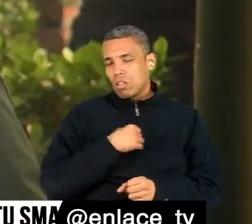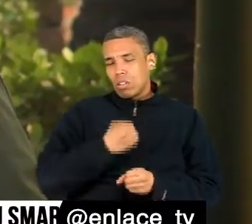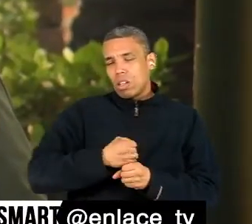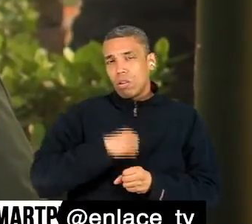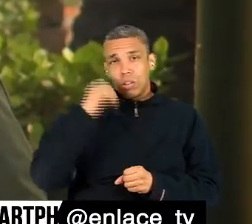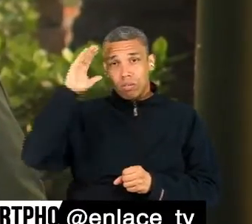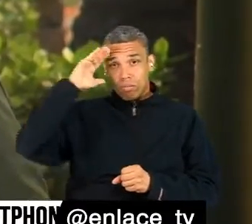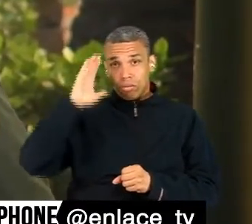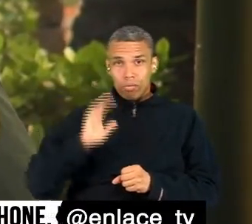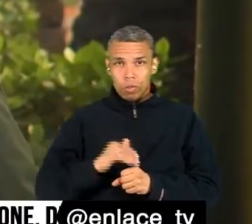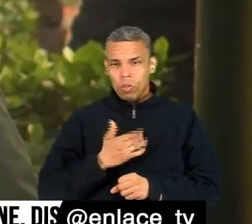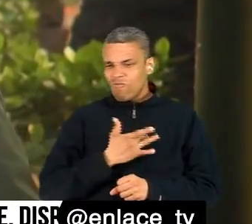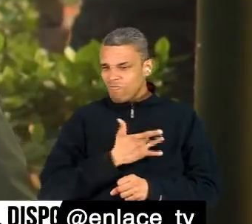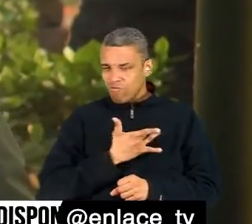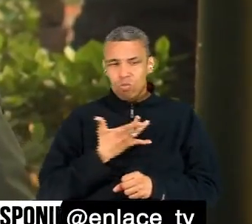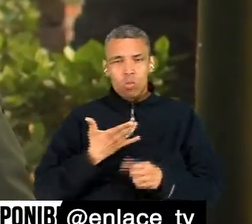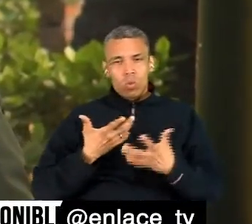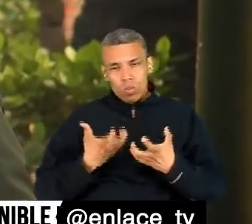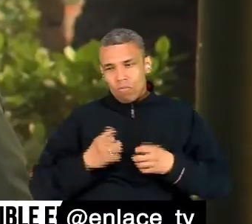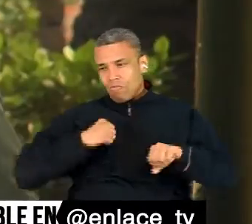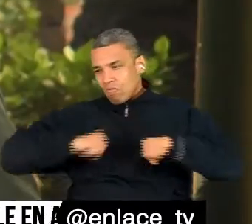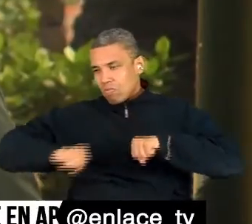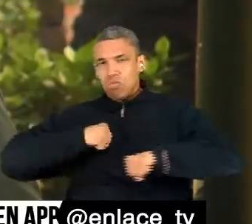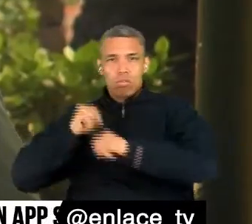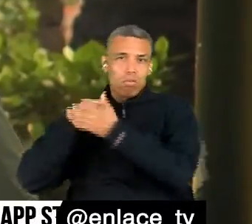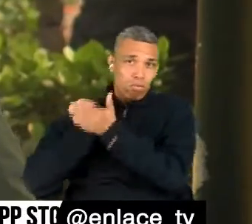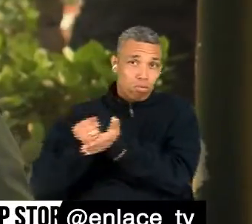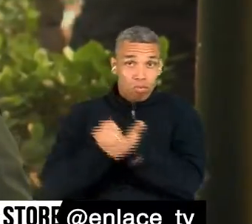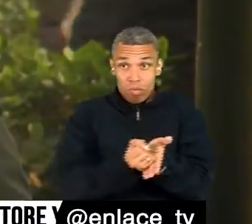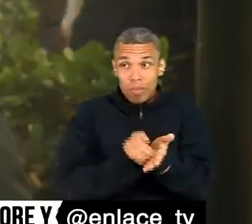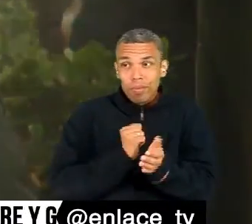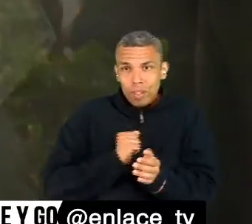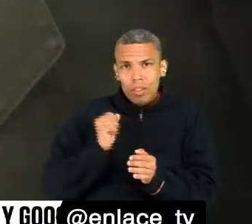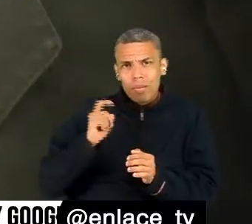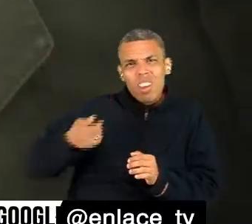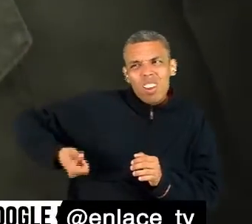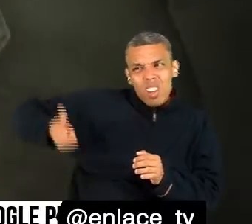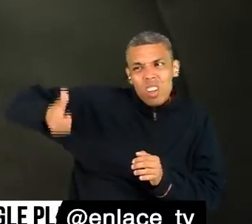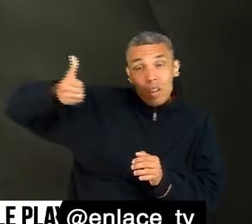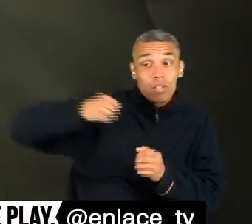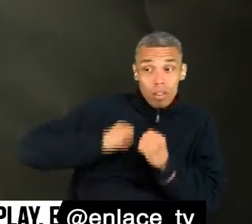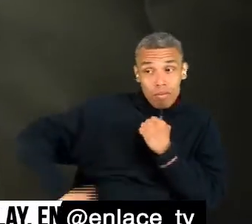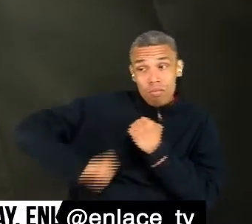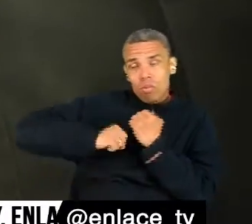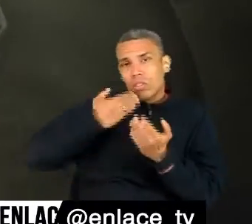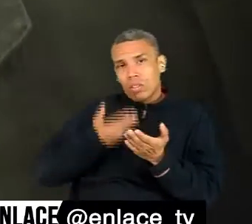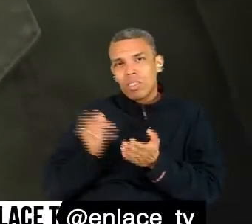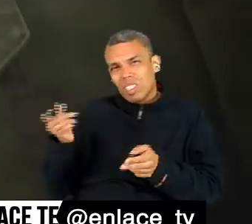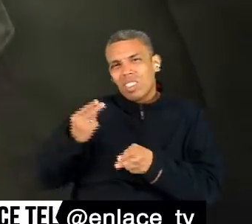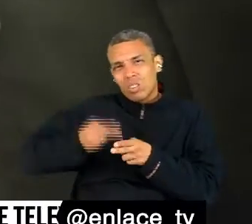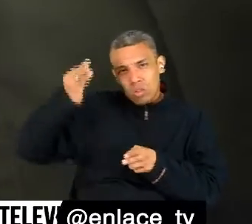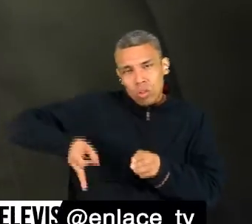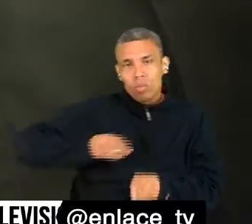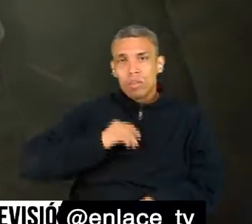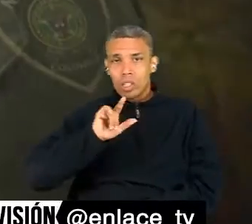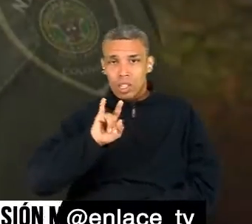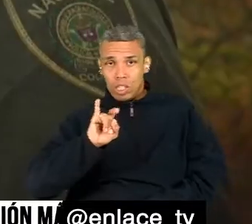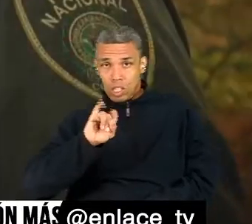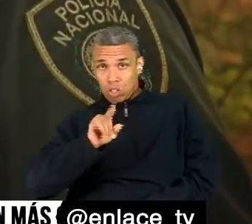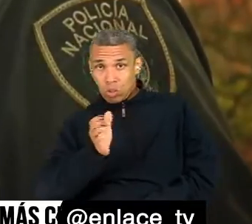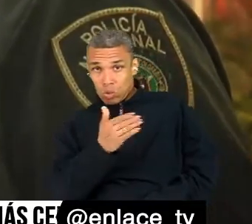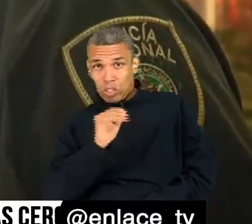me he destacado muy bien en las actividades, gracias también al apoyo de los comandantes. El patrullero Luis Velandia, con 32 años de edad, oriundo